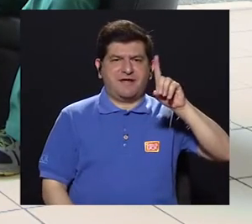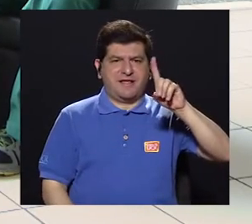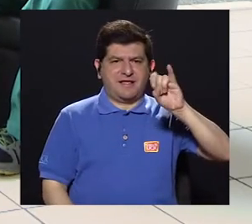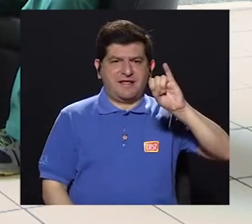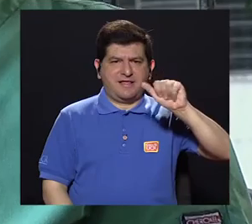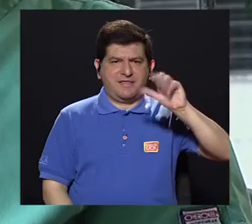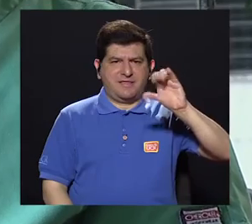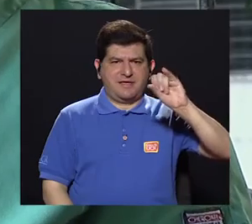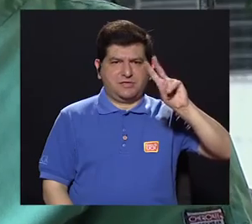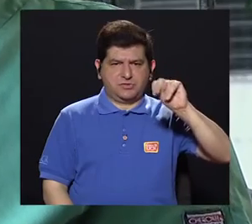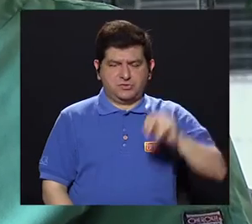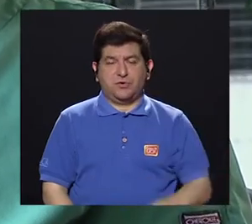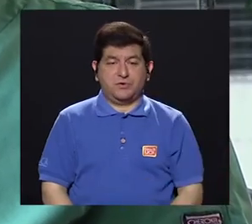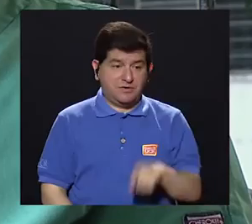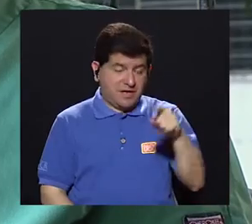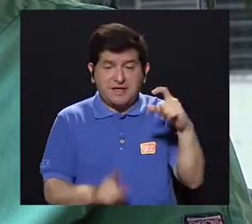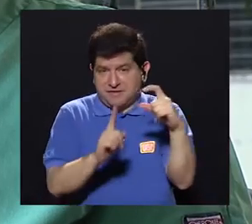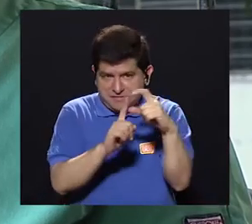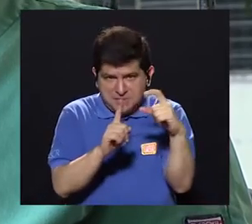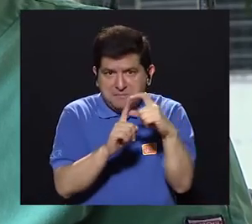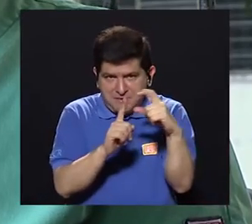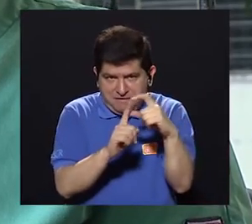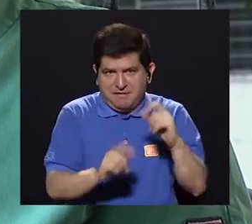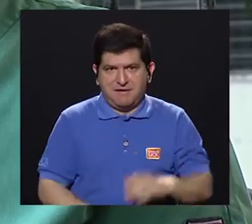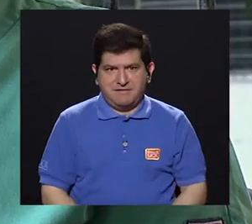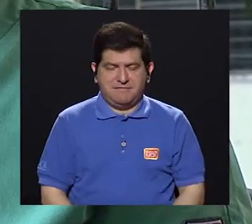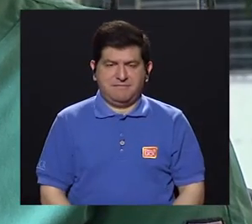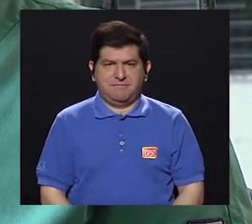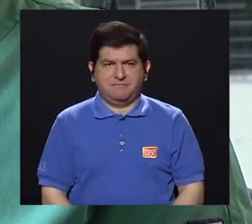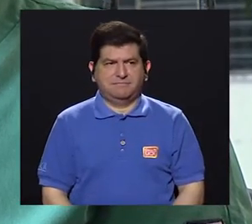radiación. Bueno, la palabra radiación